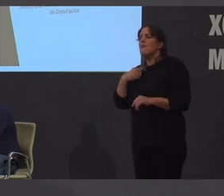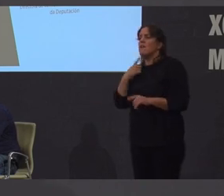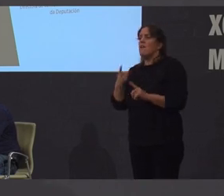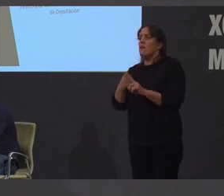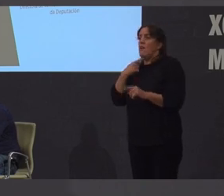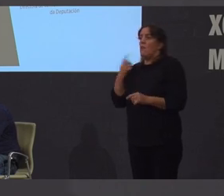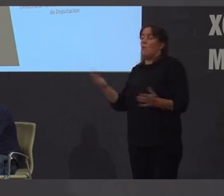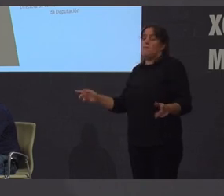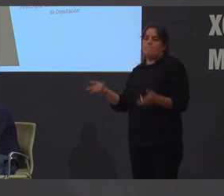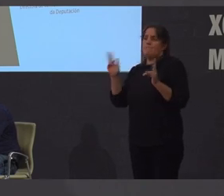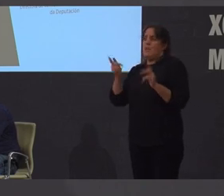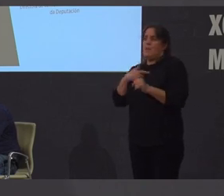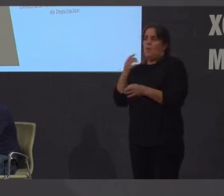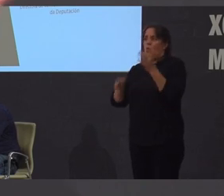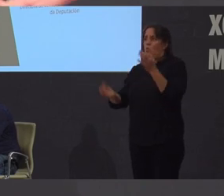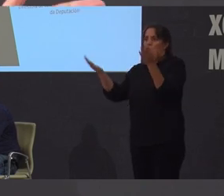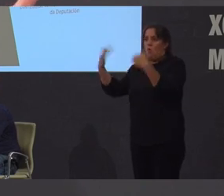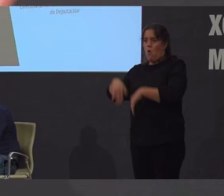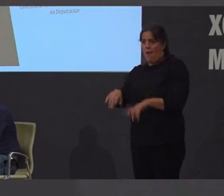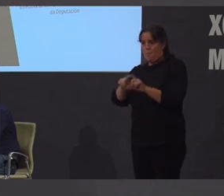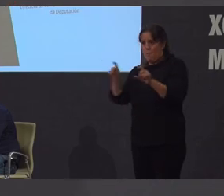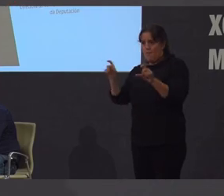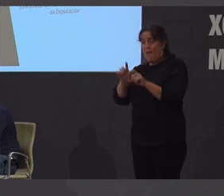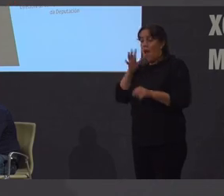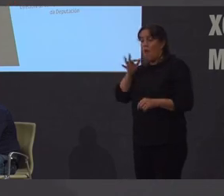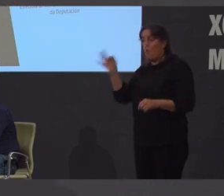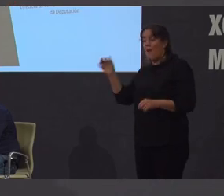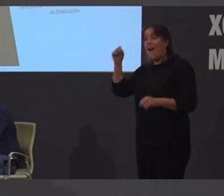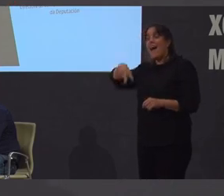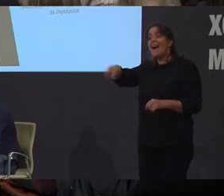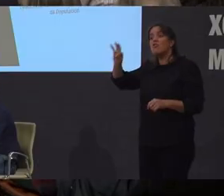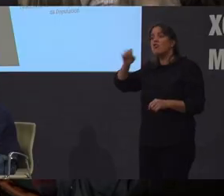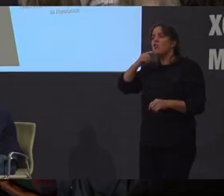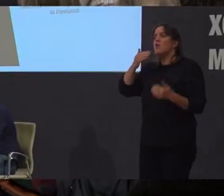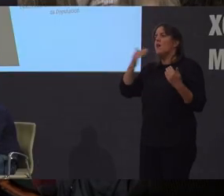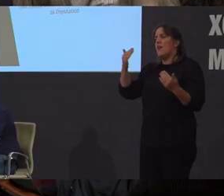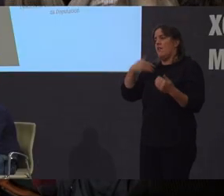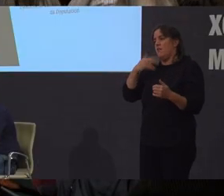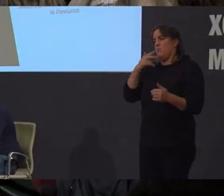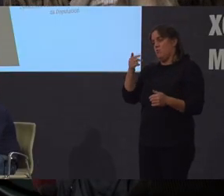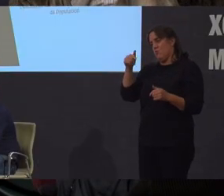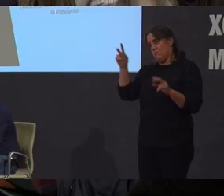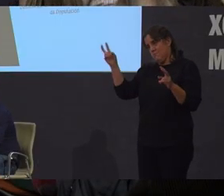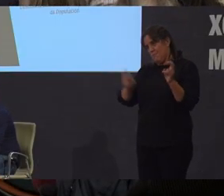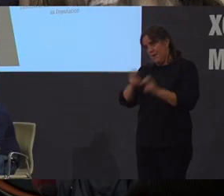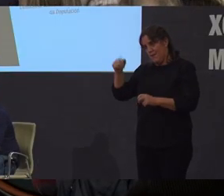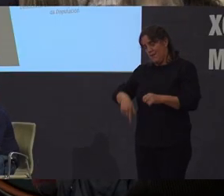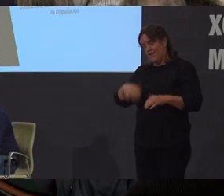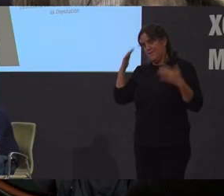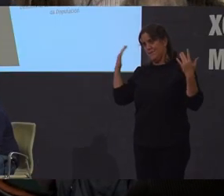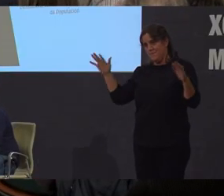impunidade empresarial. Deixo vos agora con Antonio e grazas por estar hoxe aquí.